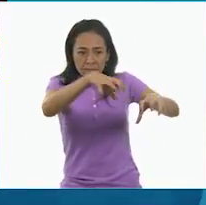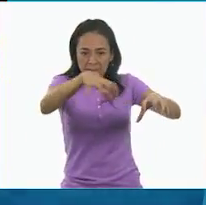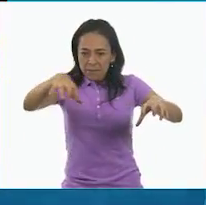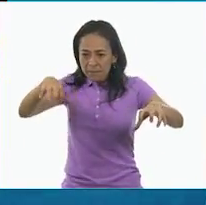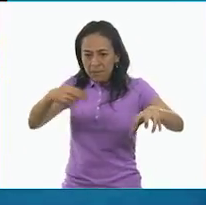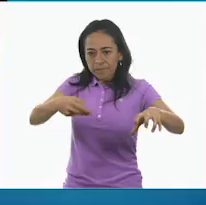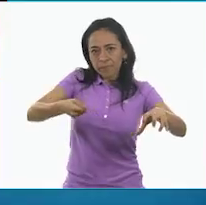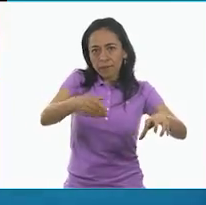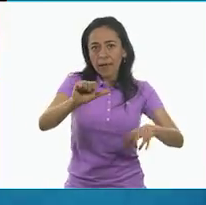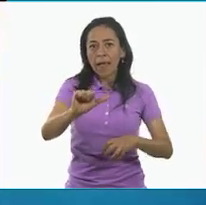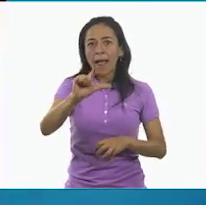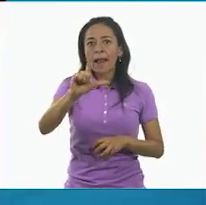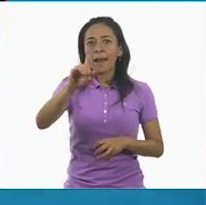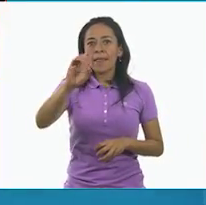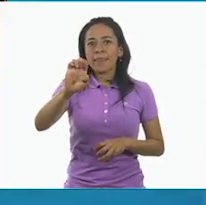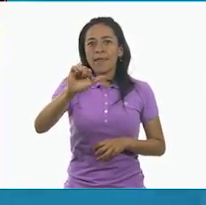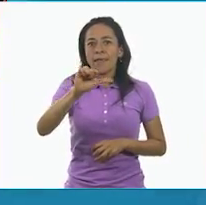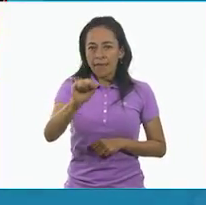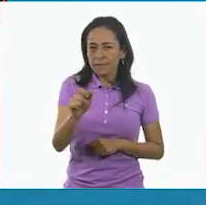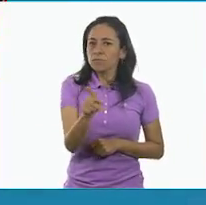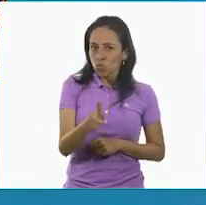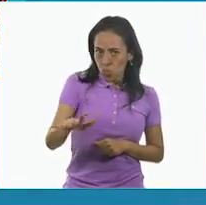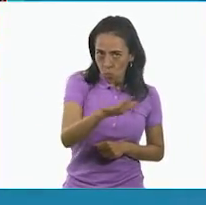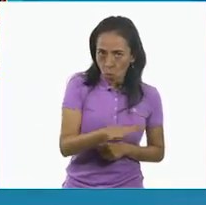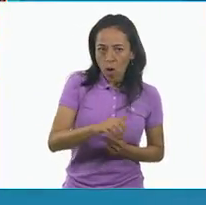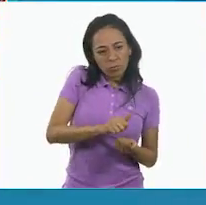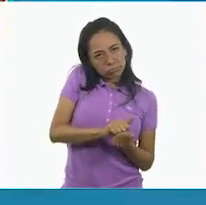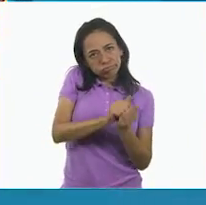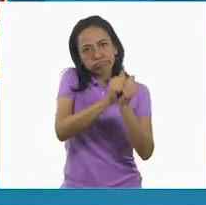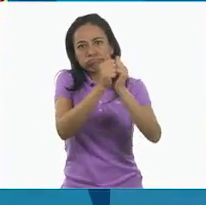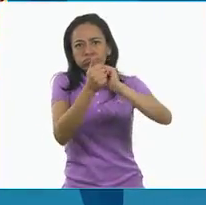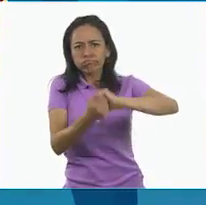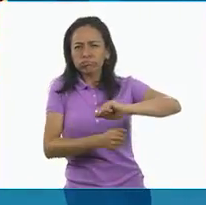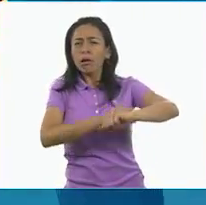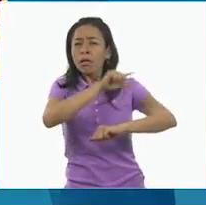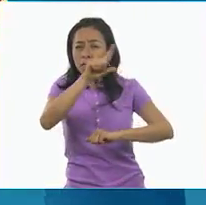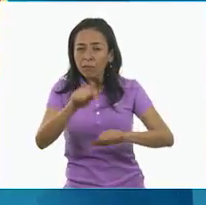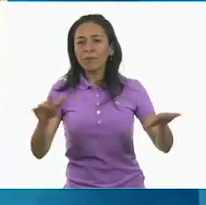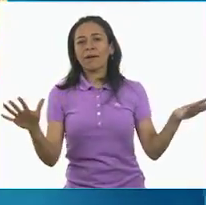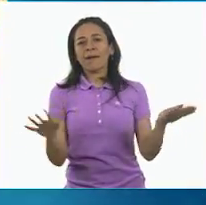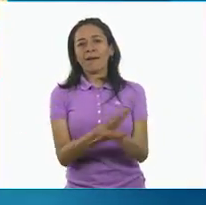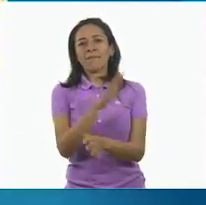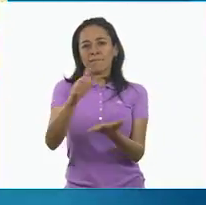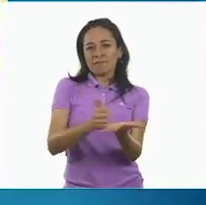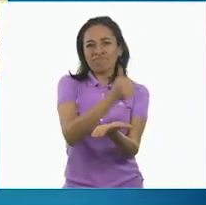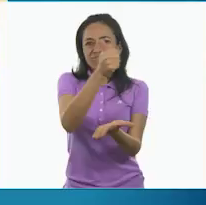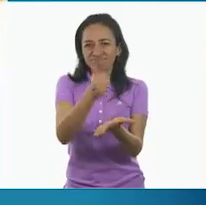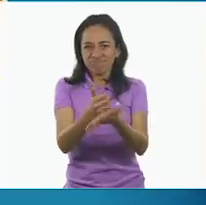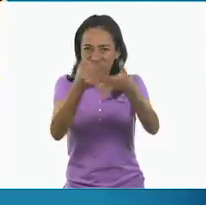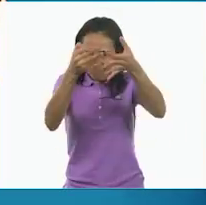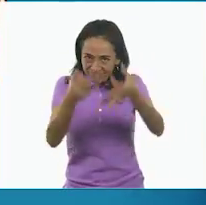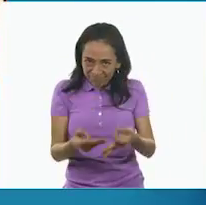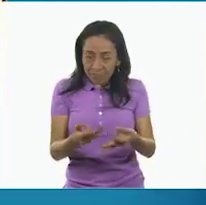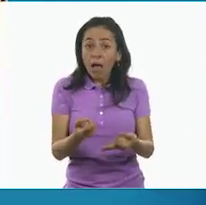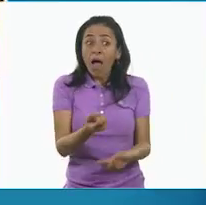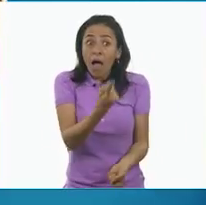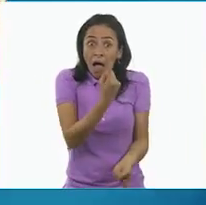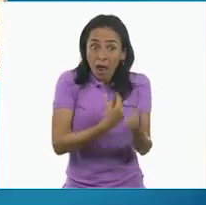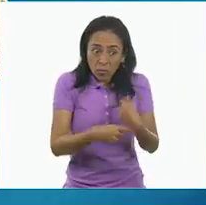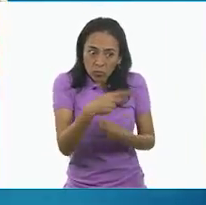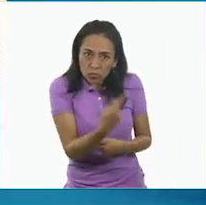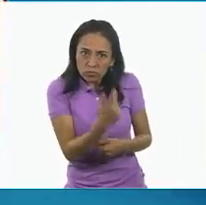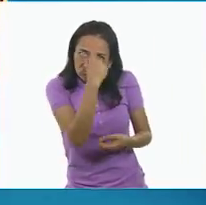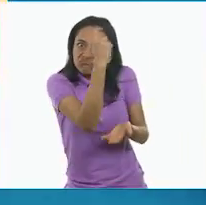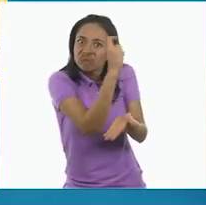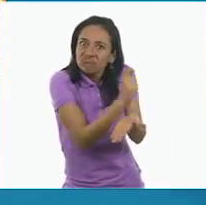diferenciación social y posteriormente se desarrollaron ciudades, algunas con complejos sistemas de escritura